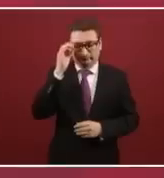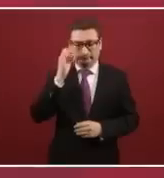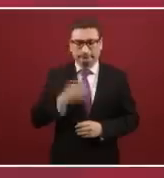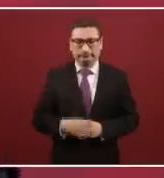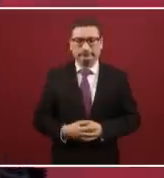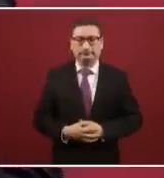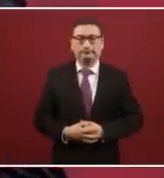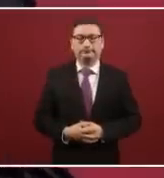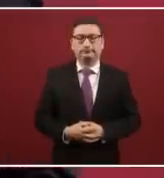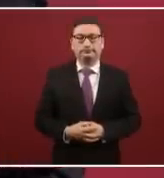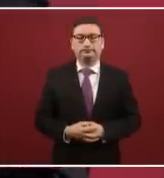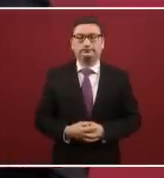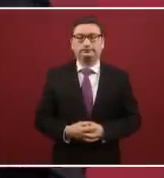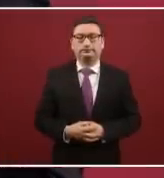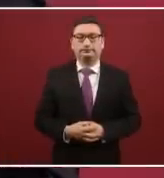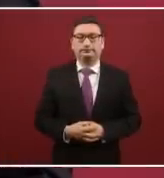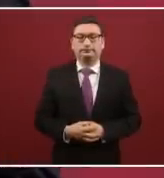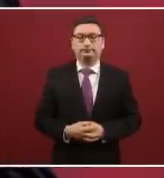que